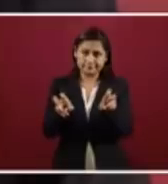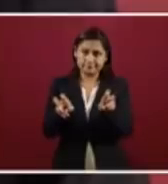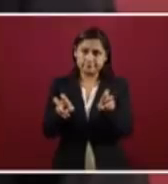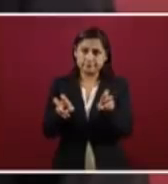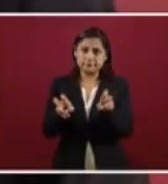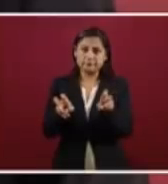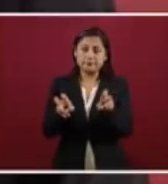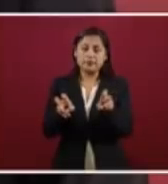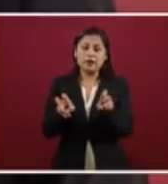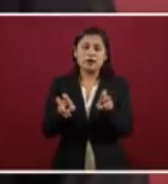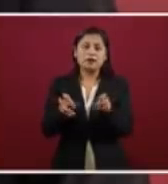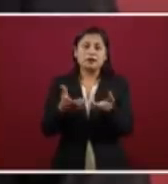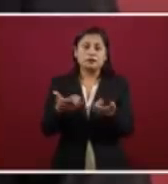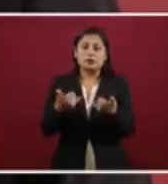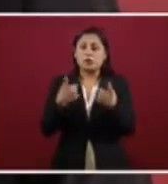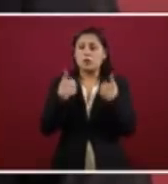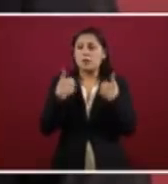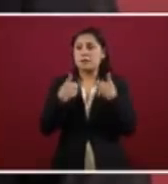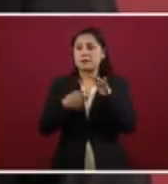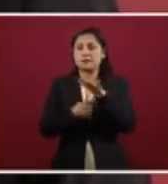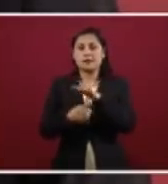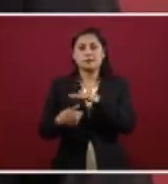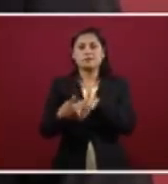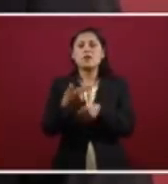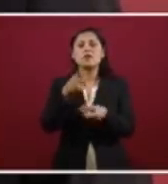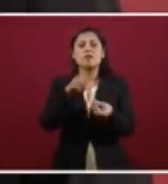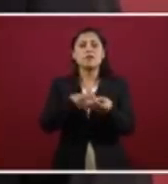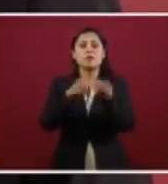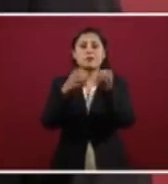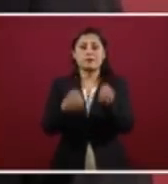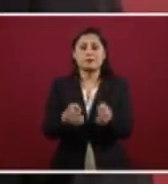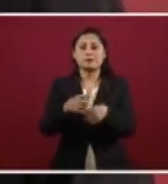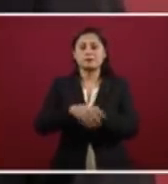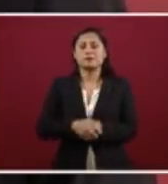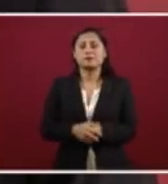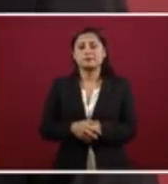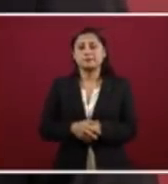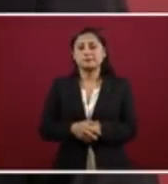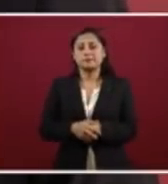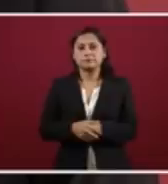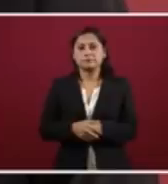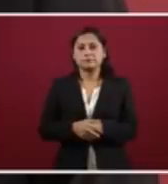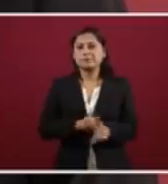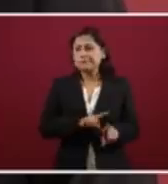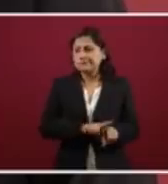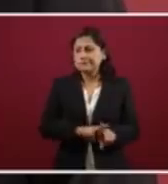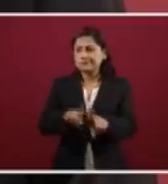de los jóvenes, todo lo que se pueda hacer.